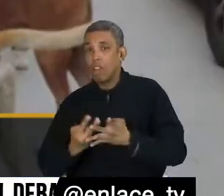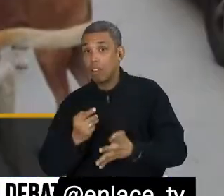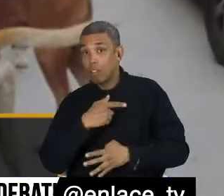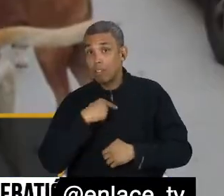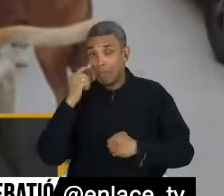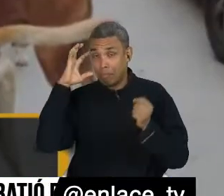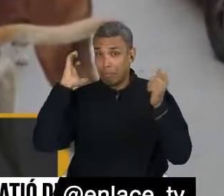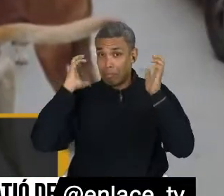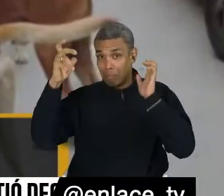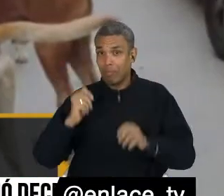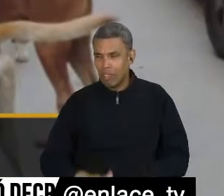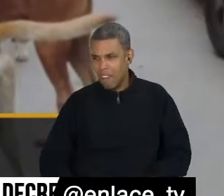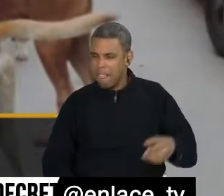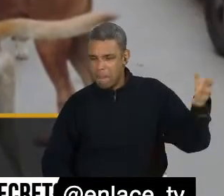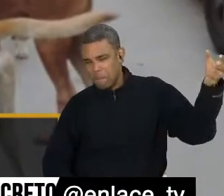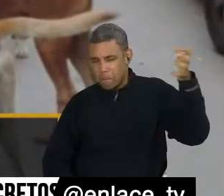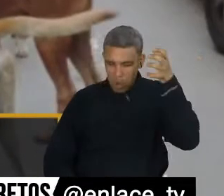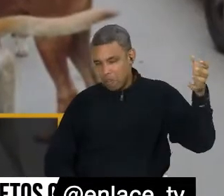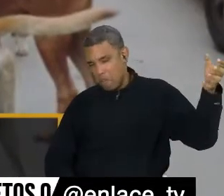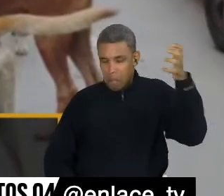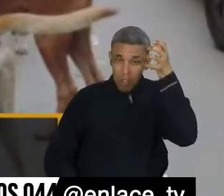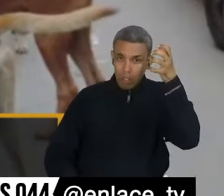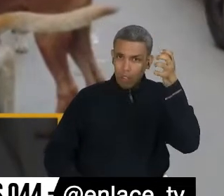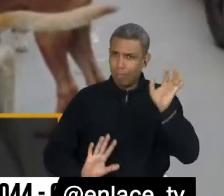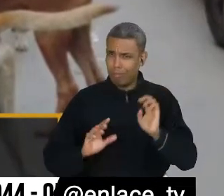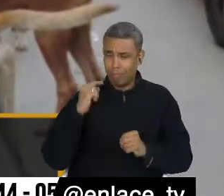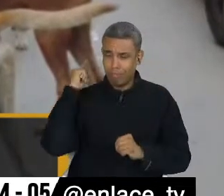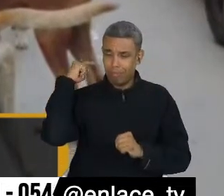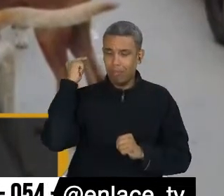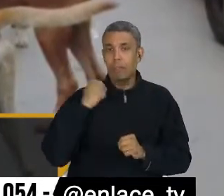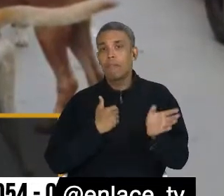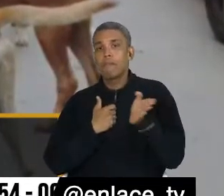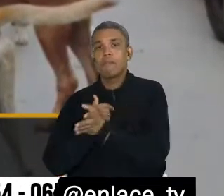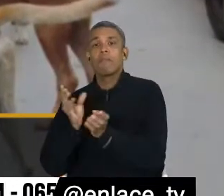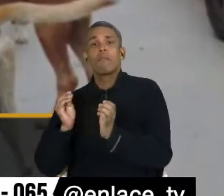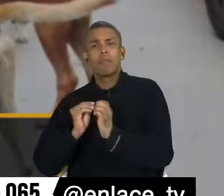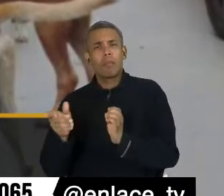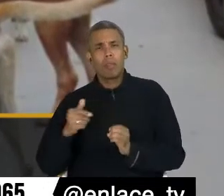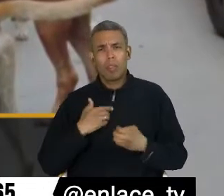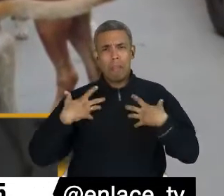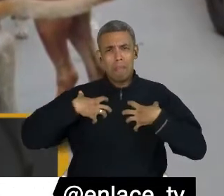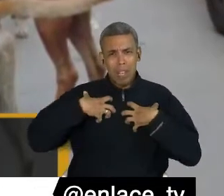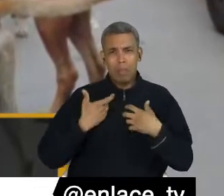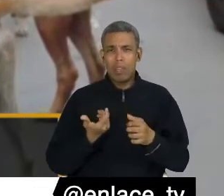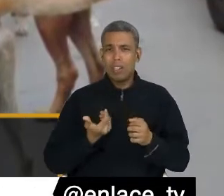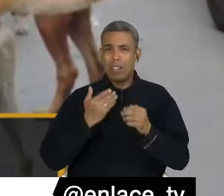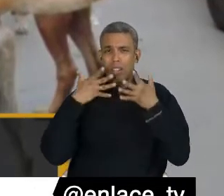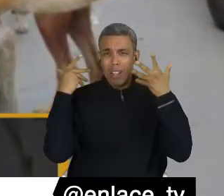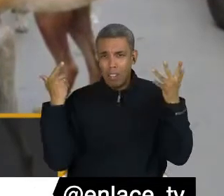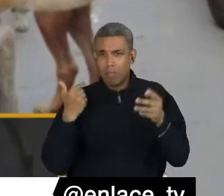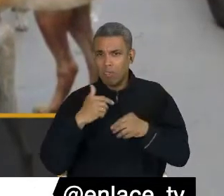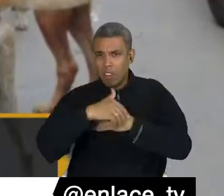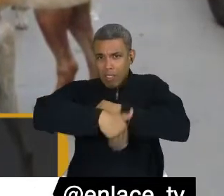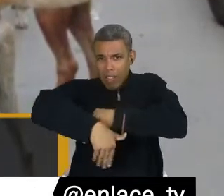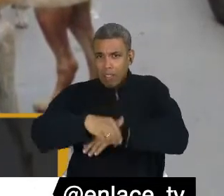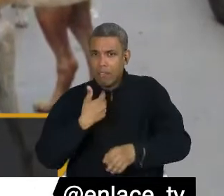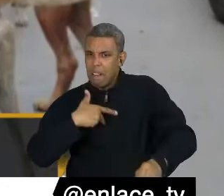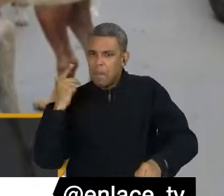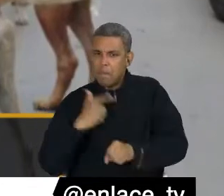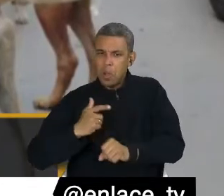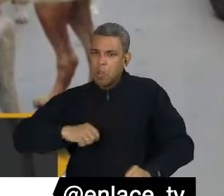La alcaldía de Girón anunció que los ciudadanos que sean sorprendidos maltratando animales con dueños o callejeros recibirán todo el peso de la ley. El anuncio